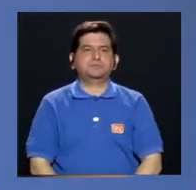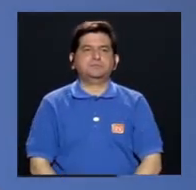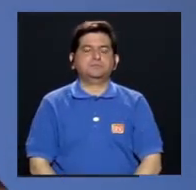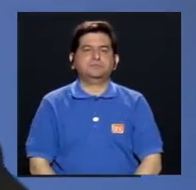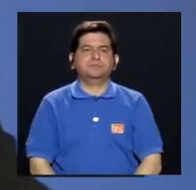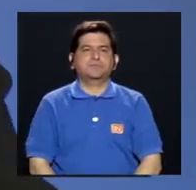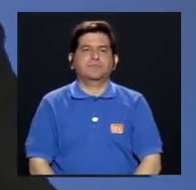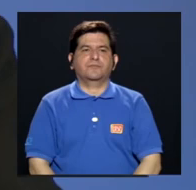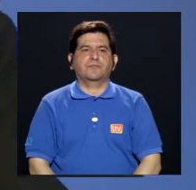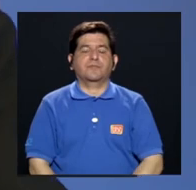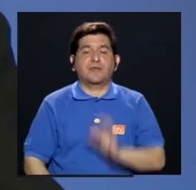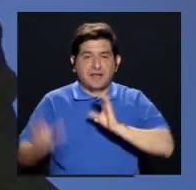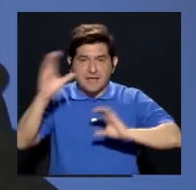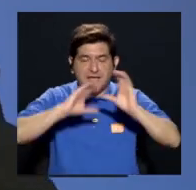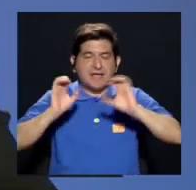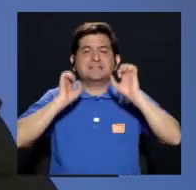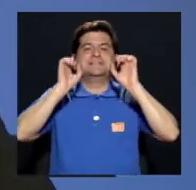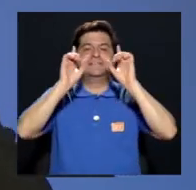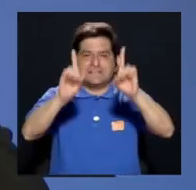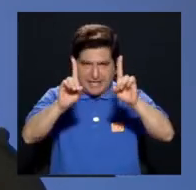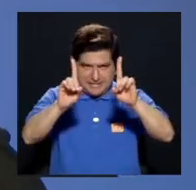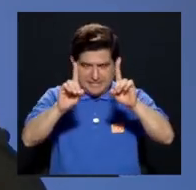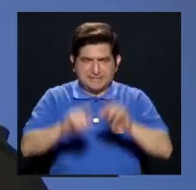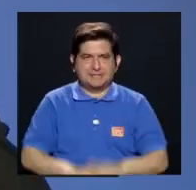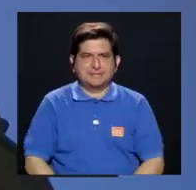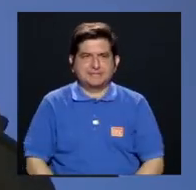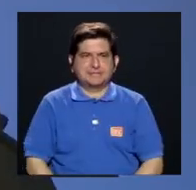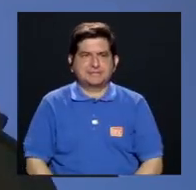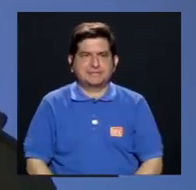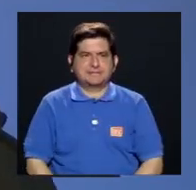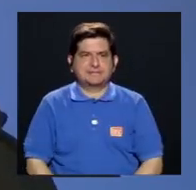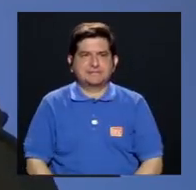Y es en ciencias de la educación con